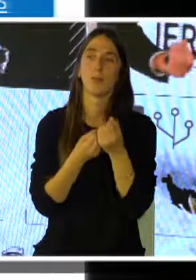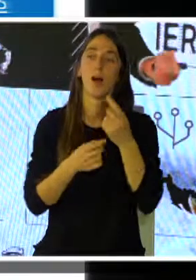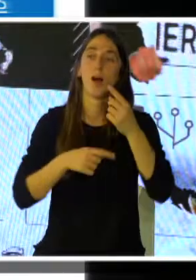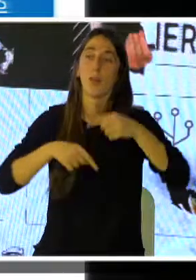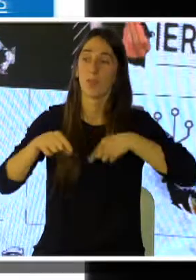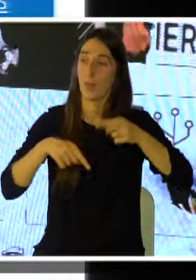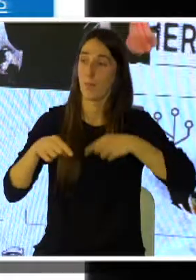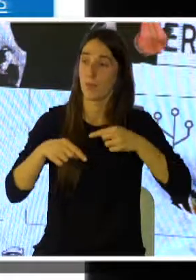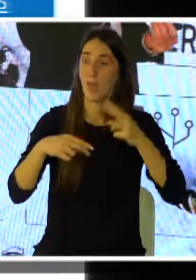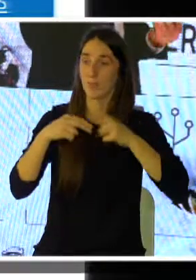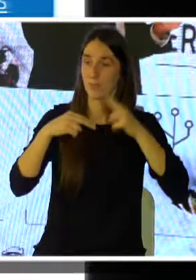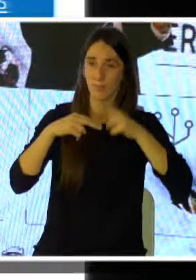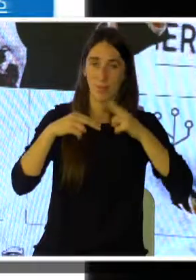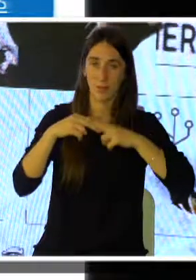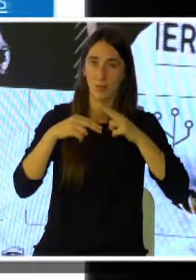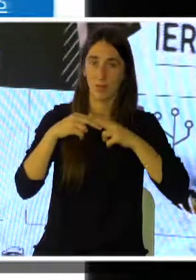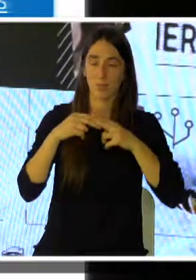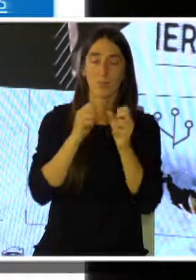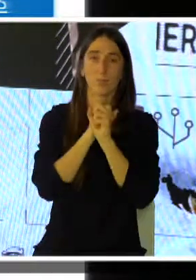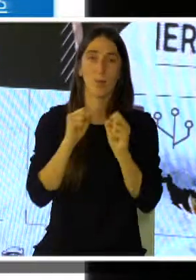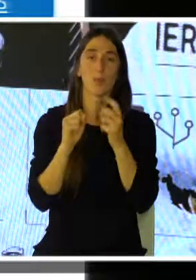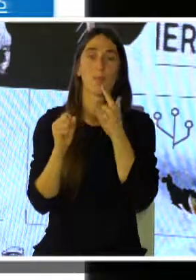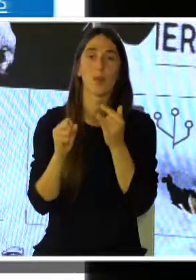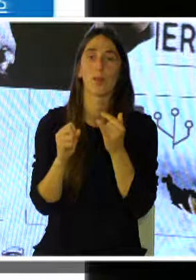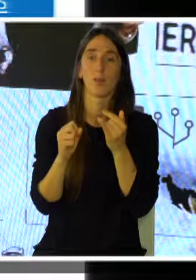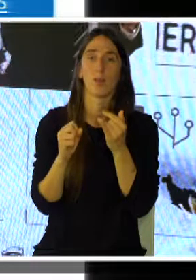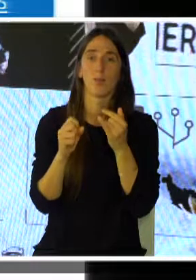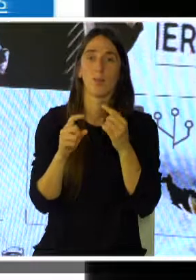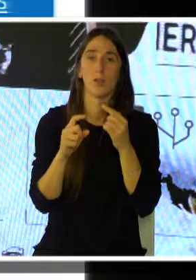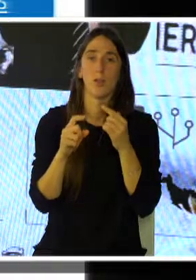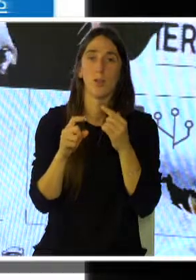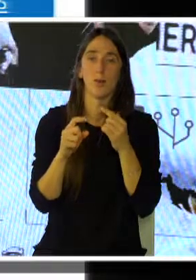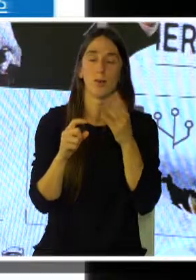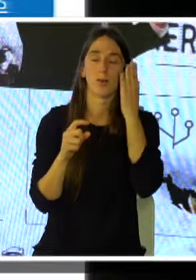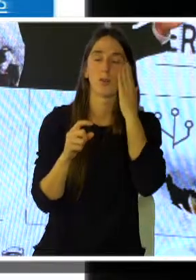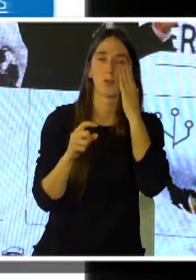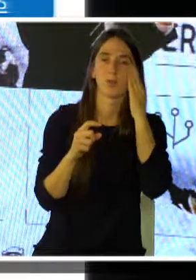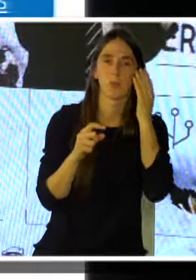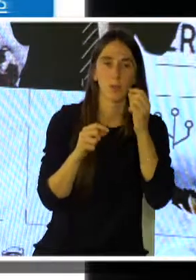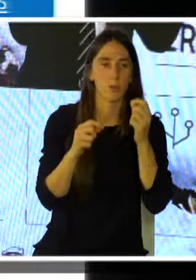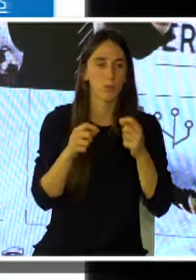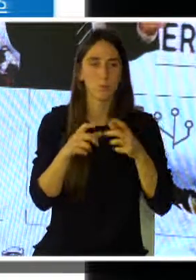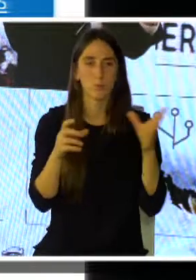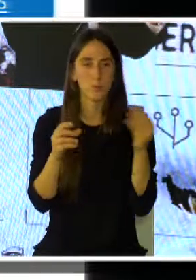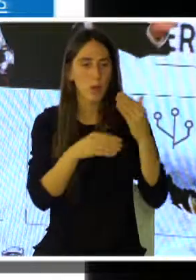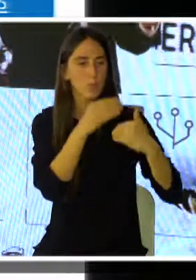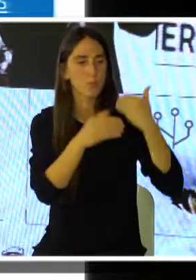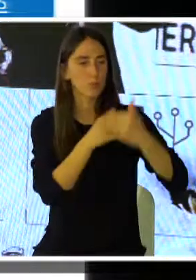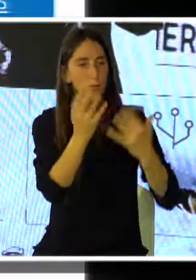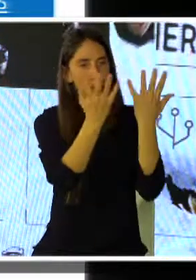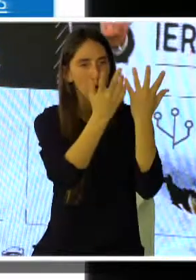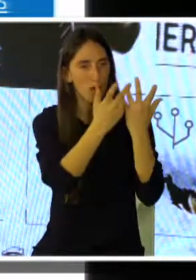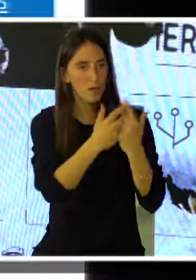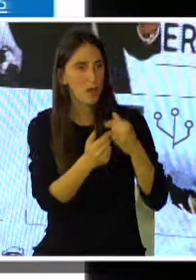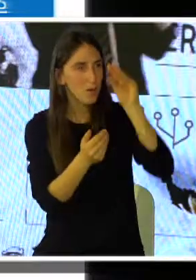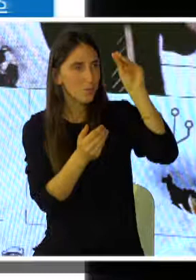línea. Es decir, si nosotros podemos paquetizar el conocimiento y ponerlo en un proceso ordenado en un sistema,